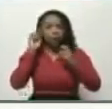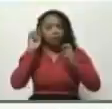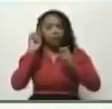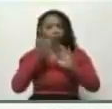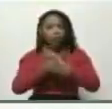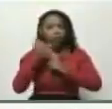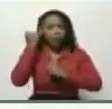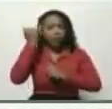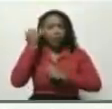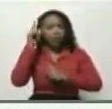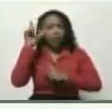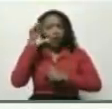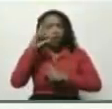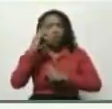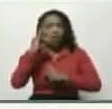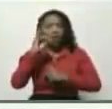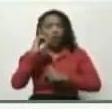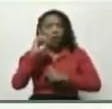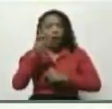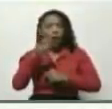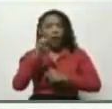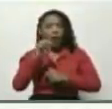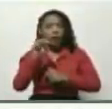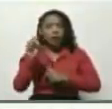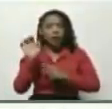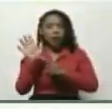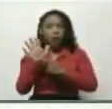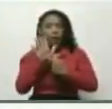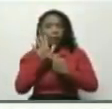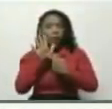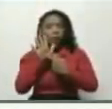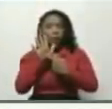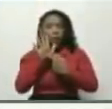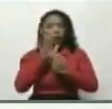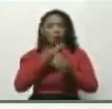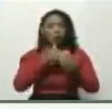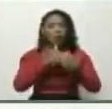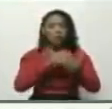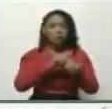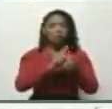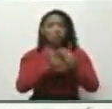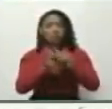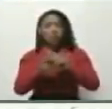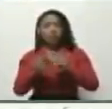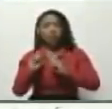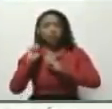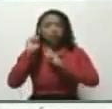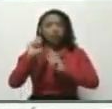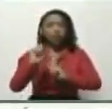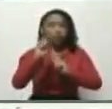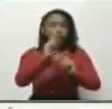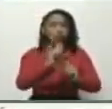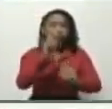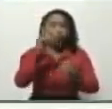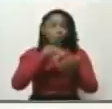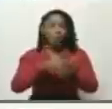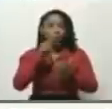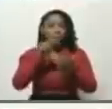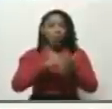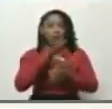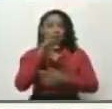del pensamiento de Diógenes de Sinope, pero el ejemplo ha trascendido durante, ¿cuánto? 2.500